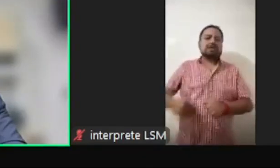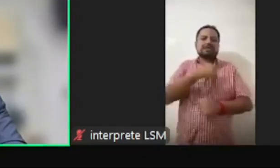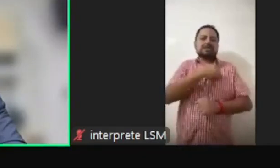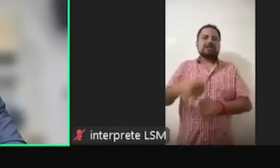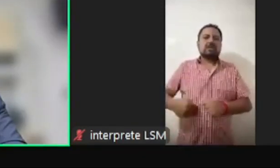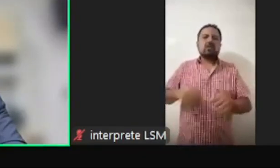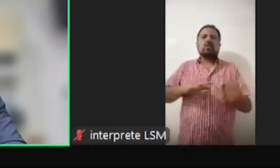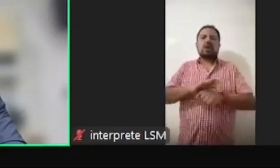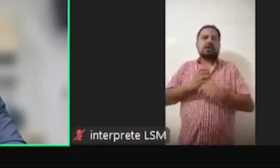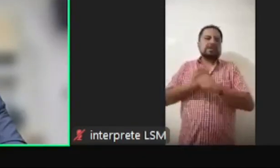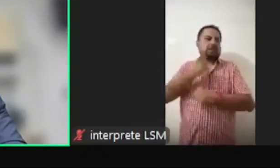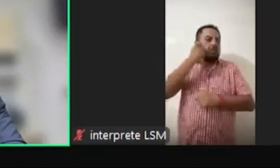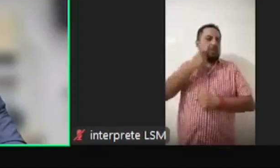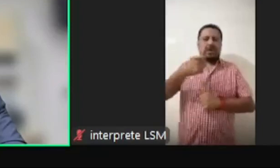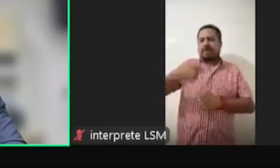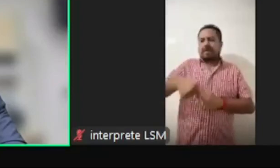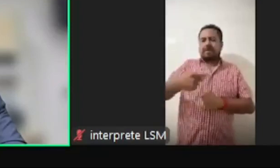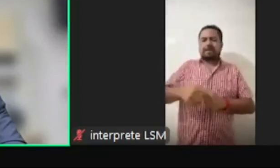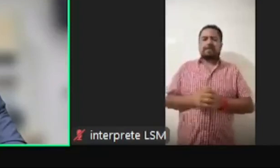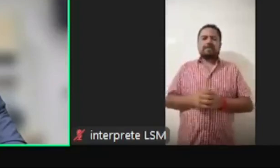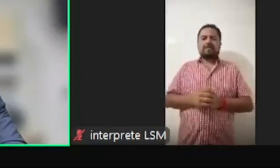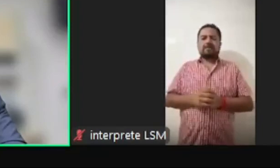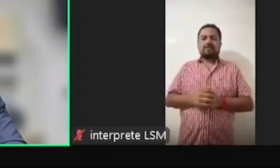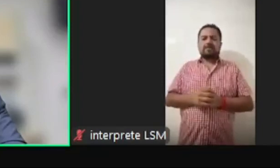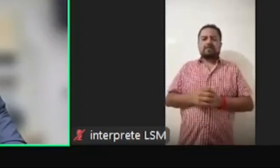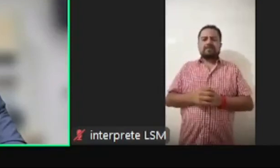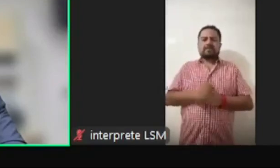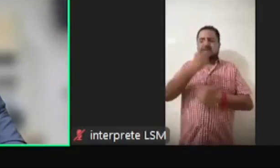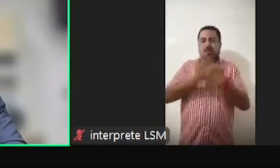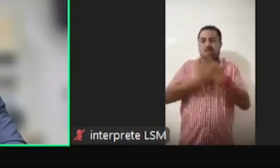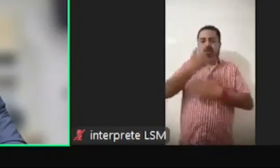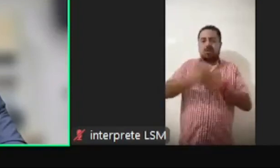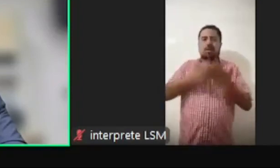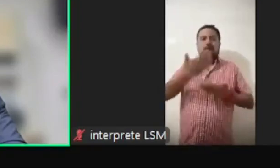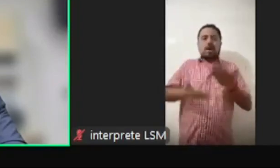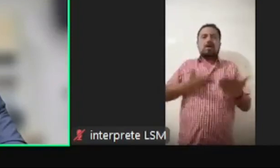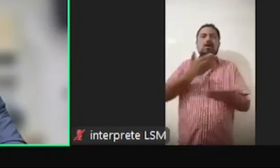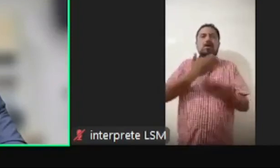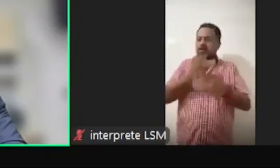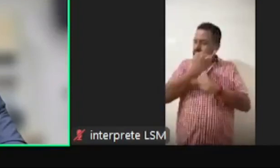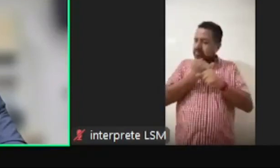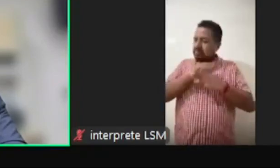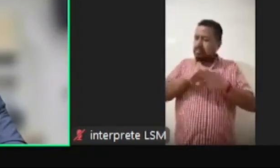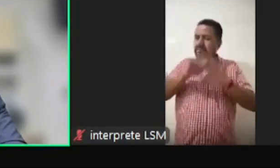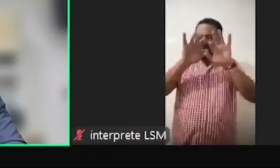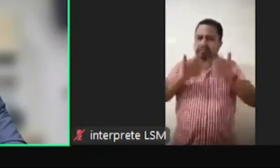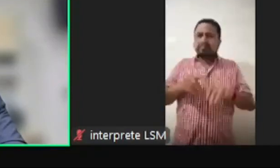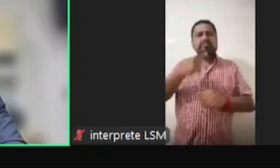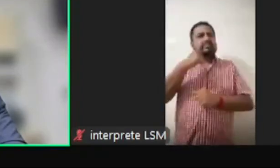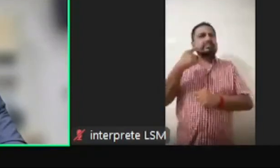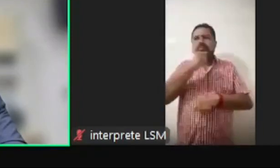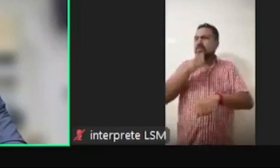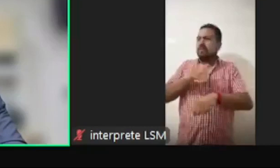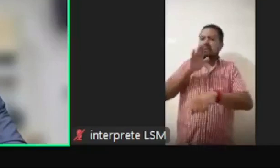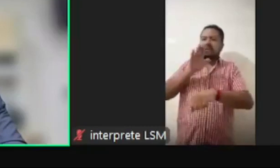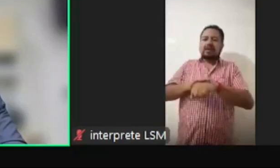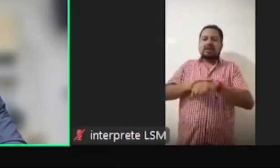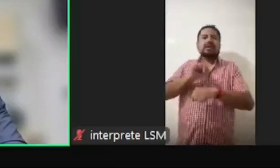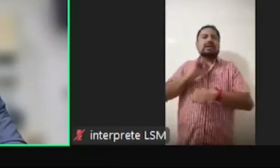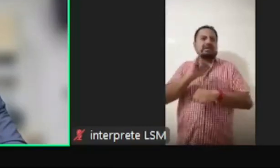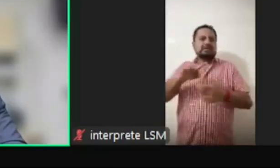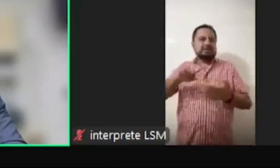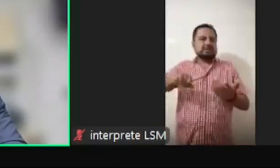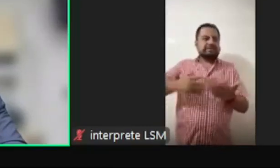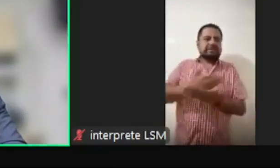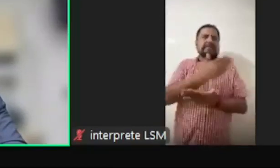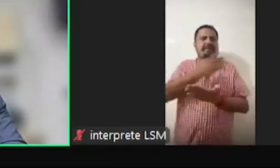Estado. En el proyecto se propone que del análisis de los escritos de demanda se advierte que existe conexidad en la pretensión, autoridad